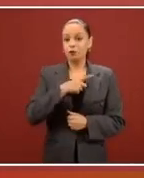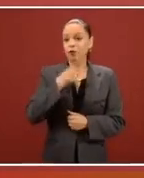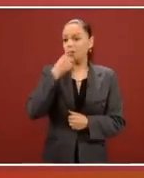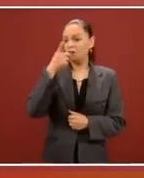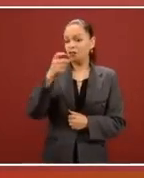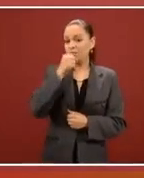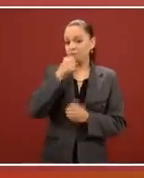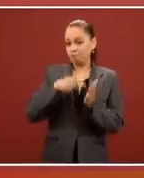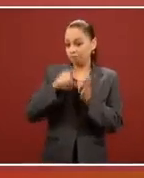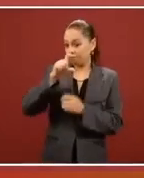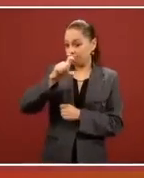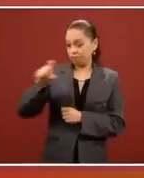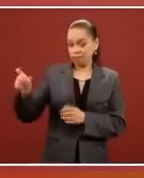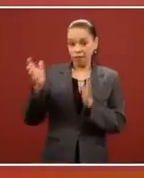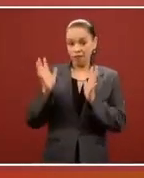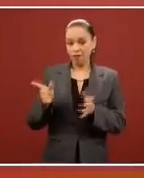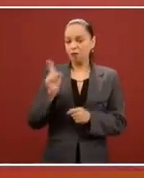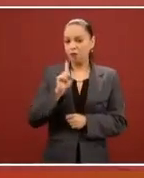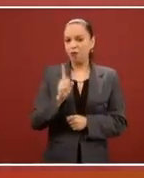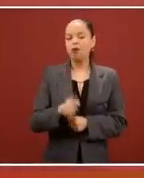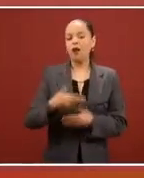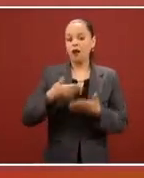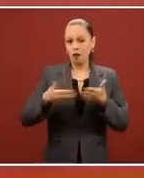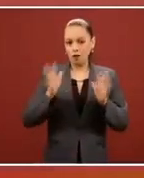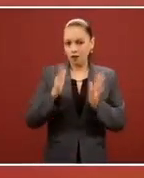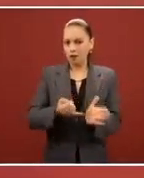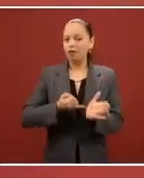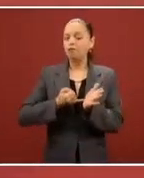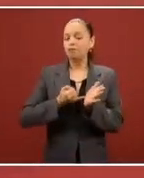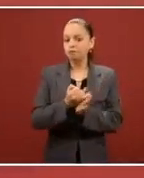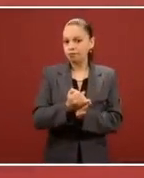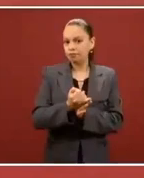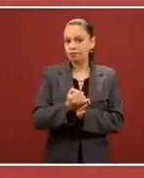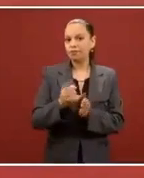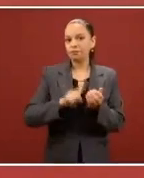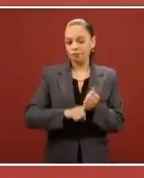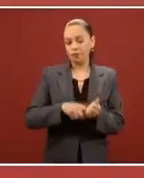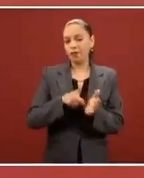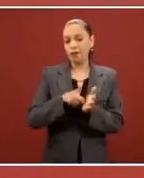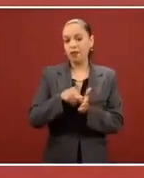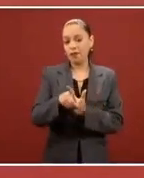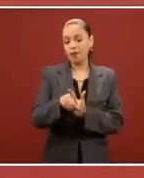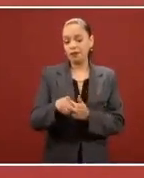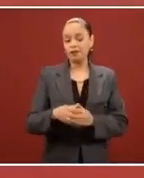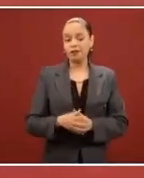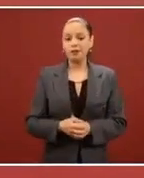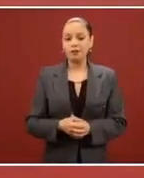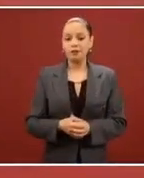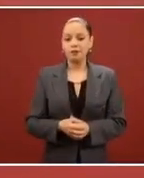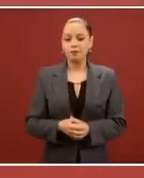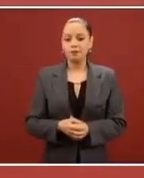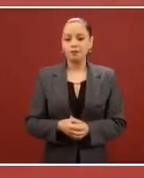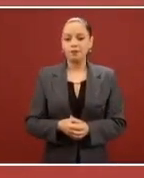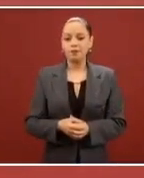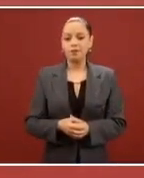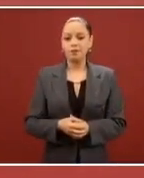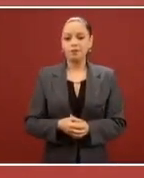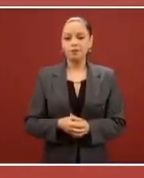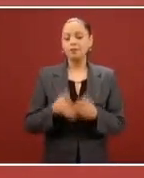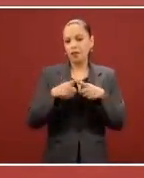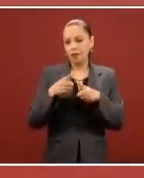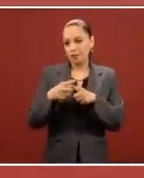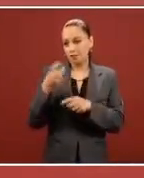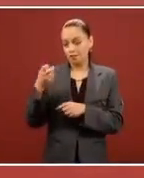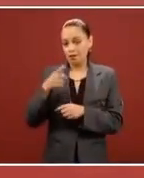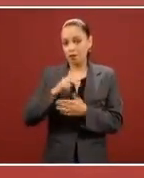enunciado, sino que se convierta en un derecho, porque van a tener estos